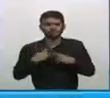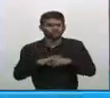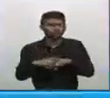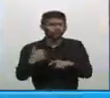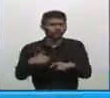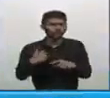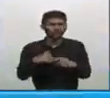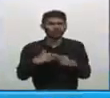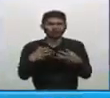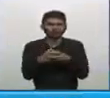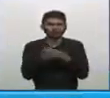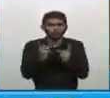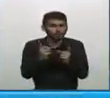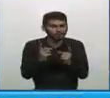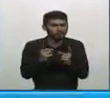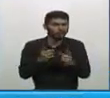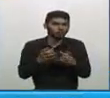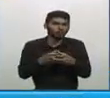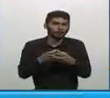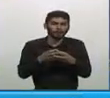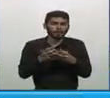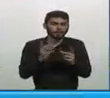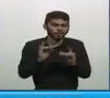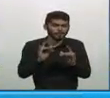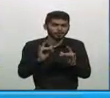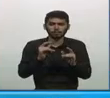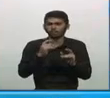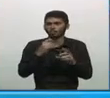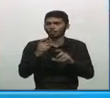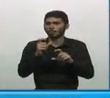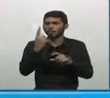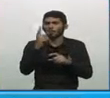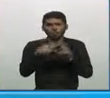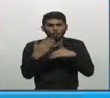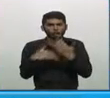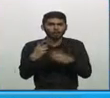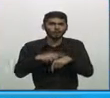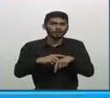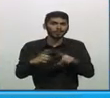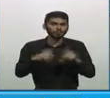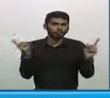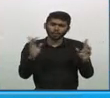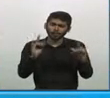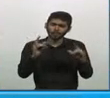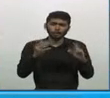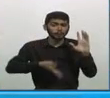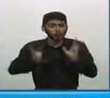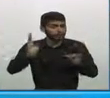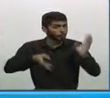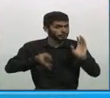difícil que los jugares te pueden dar mucho tiempo creo que eso es algo válido